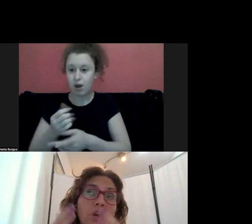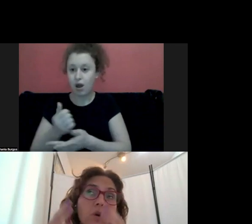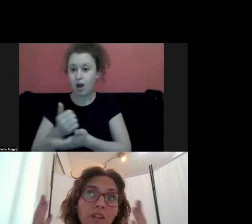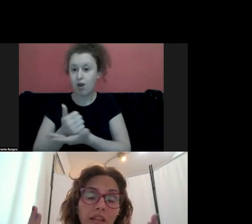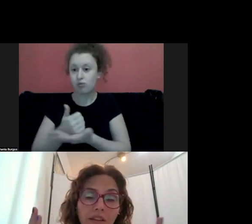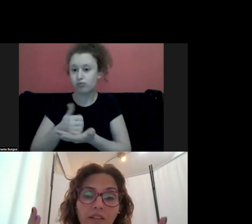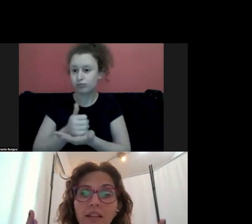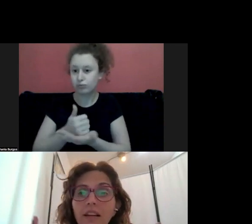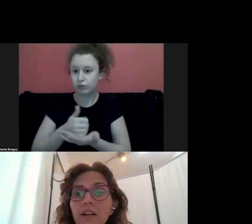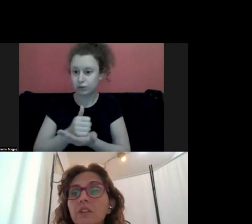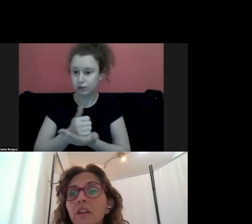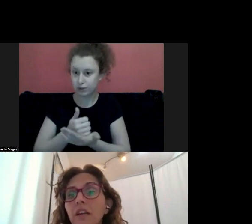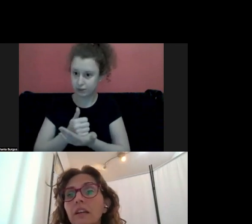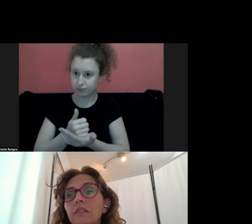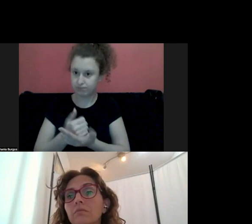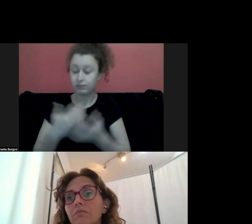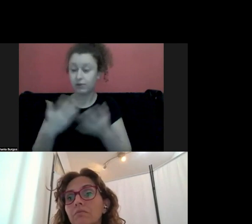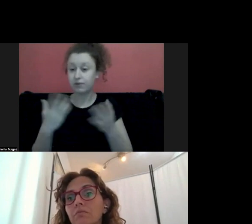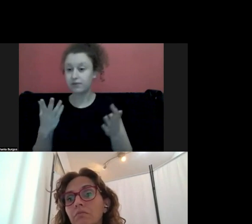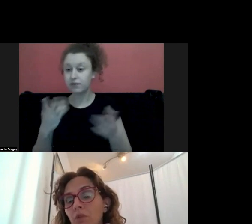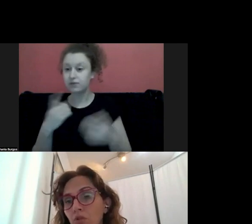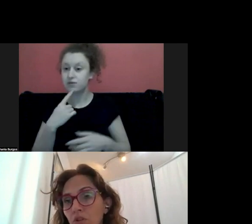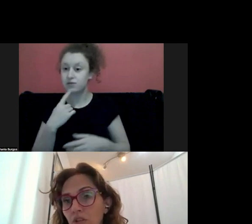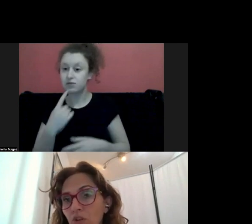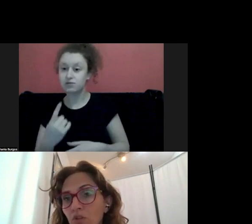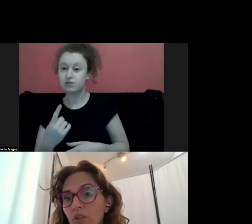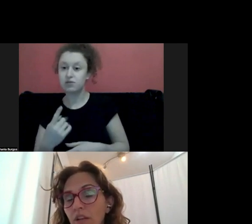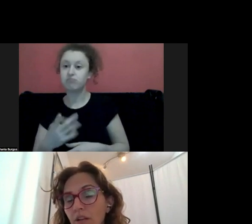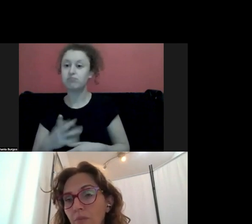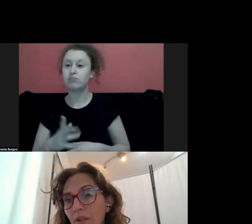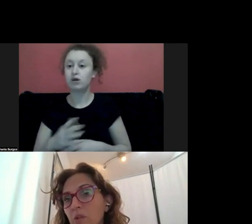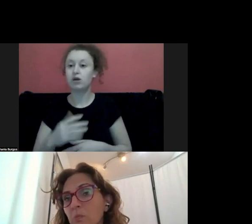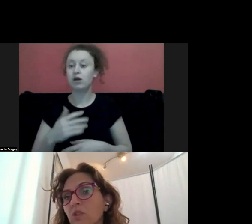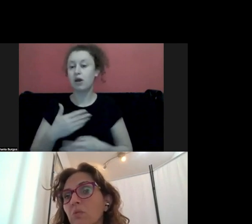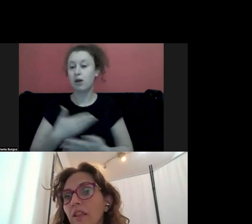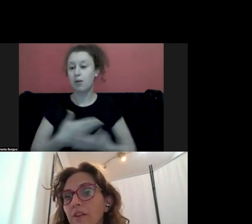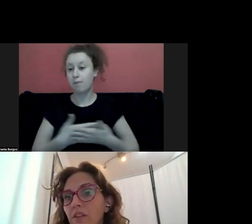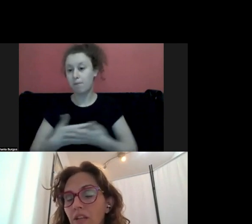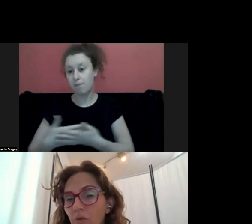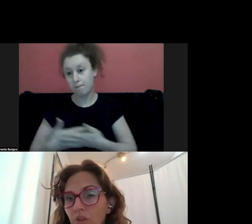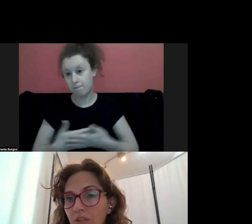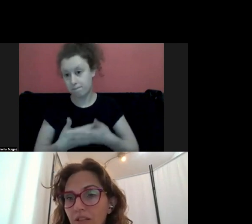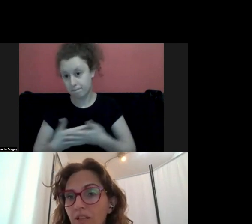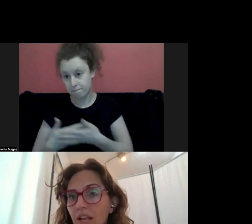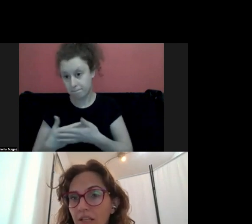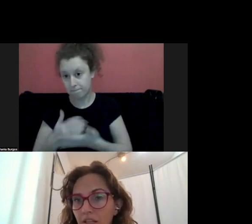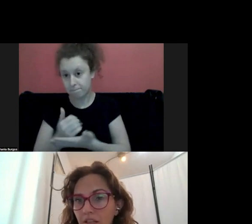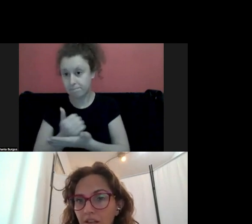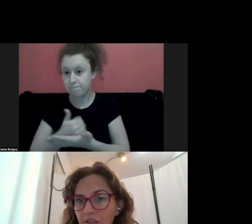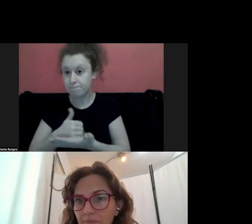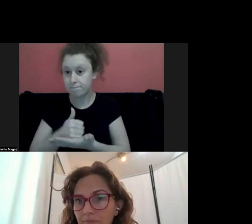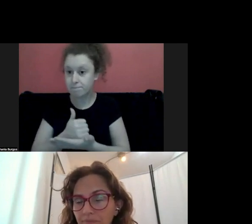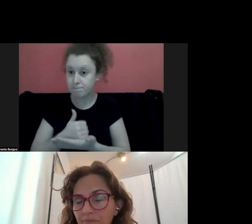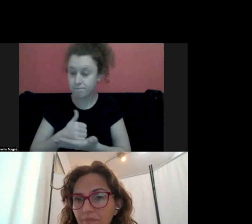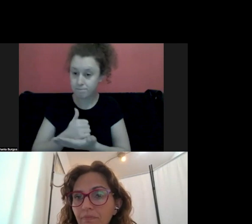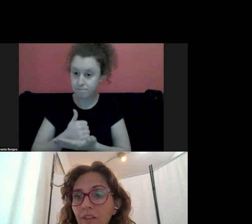Parece, según estadísticas, que los niños tienen mayores posibilidades de ser autistas que las